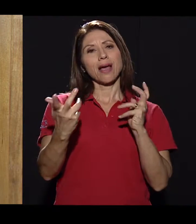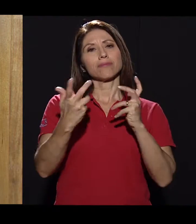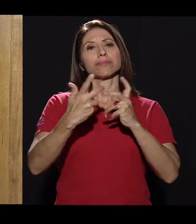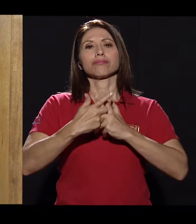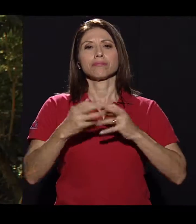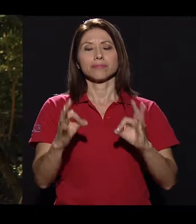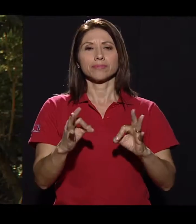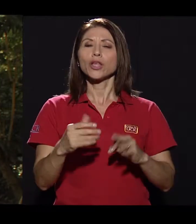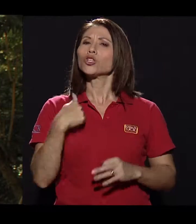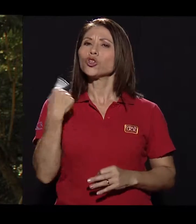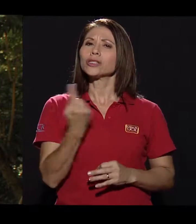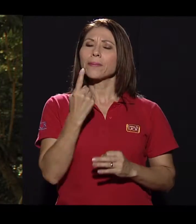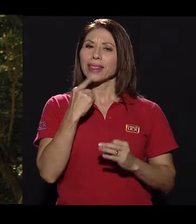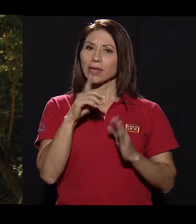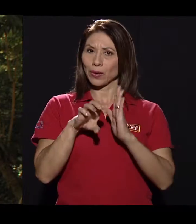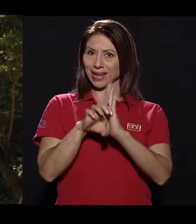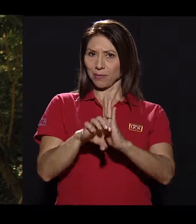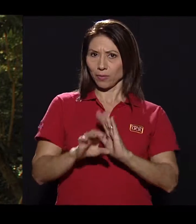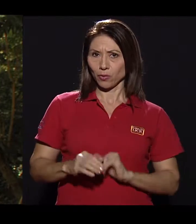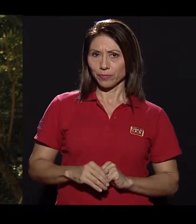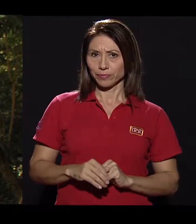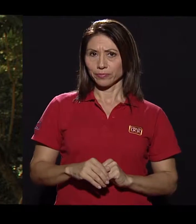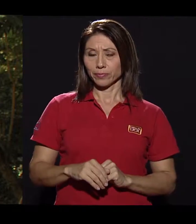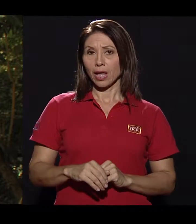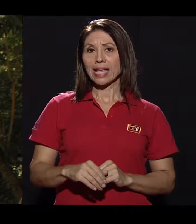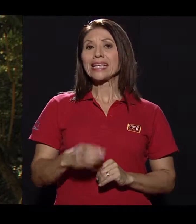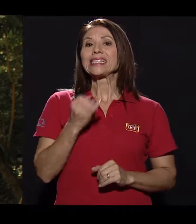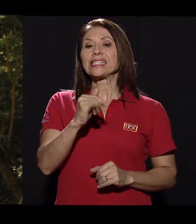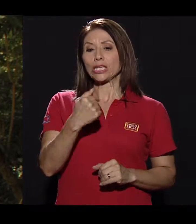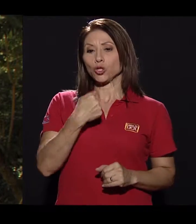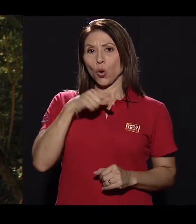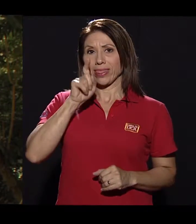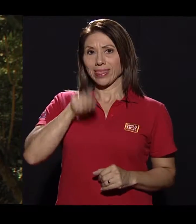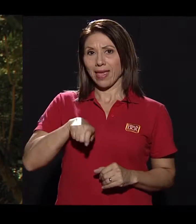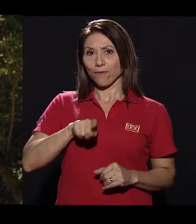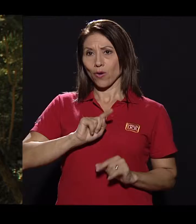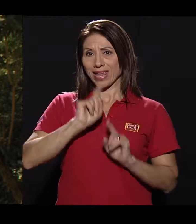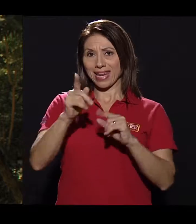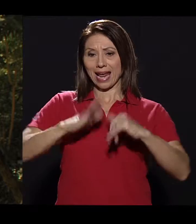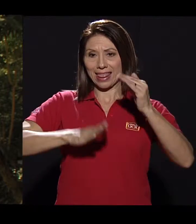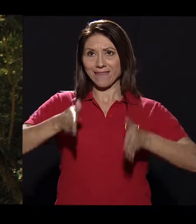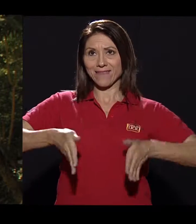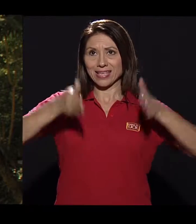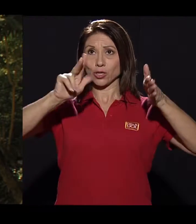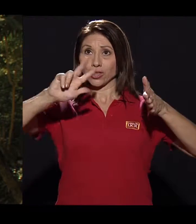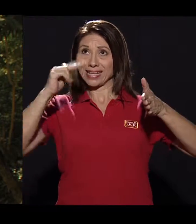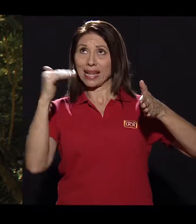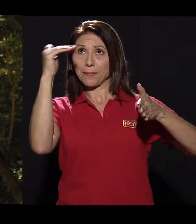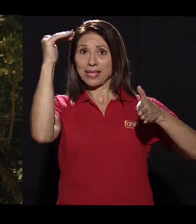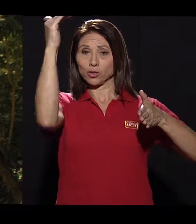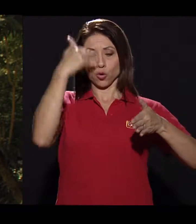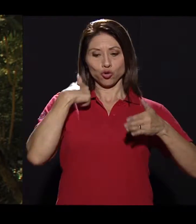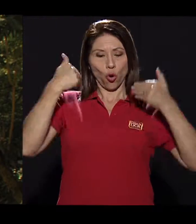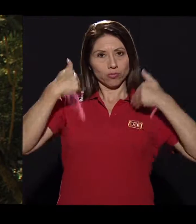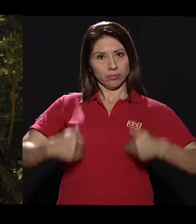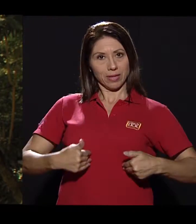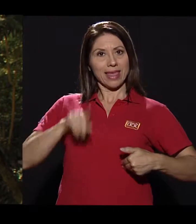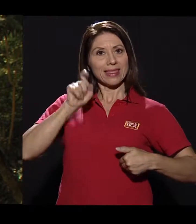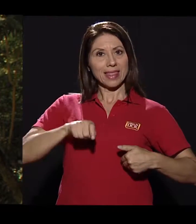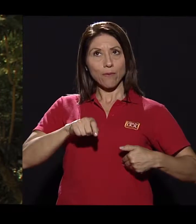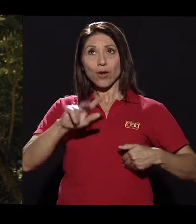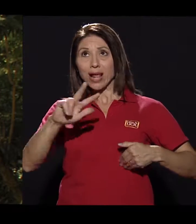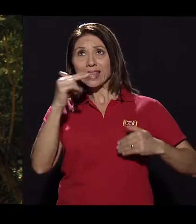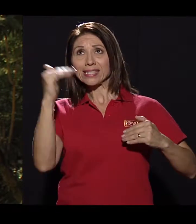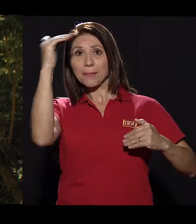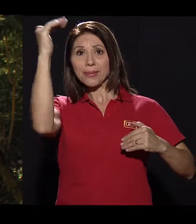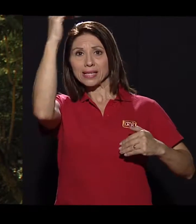está adaptado. Entonces yo siempre pongo el ejemplo de que si yo tengo que ir a un tercer piso, yo, Mildred García, tengo que subir a un tercer